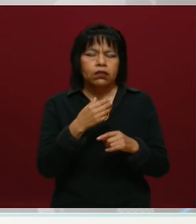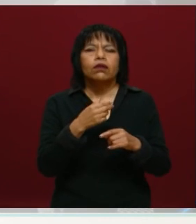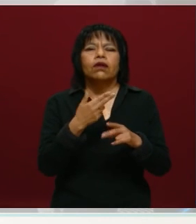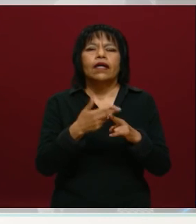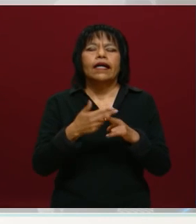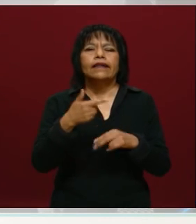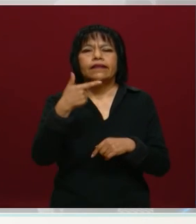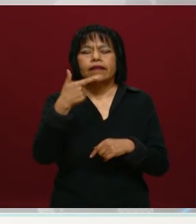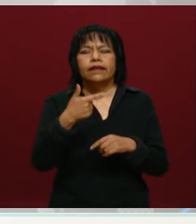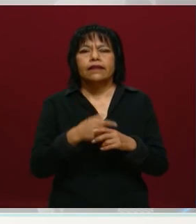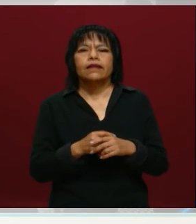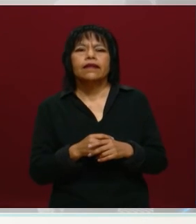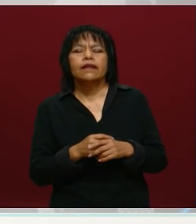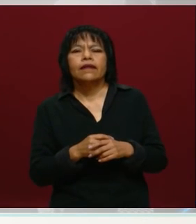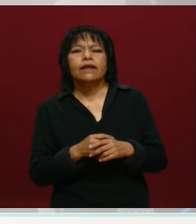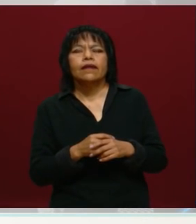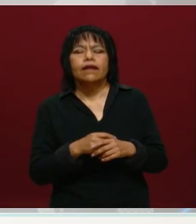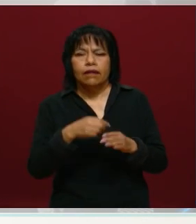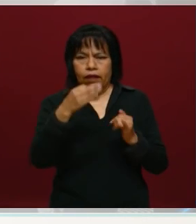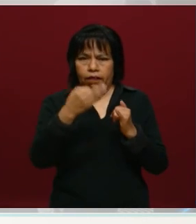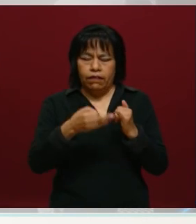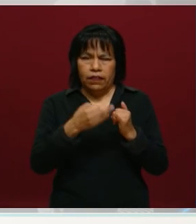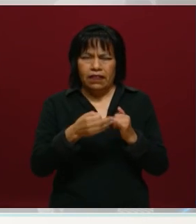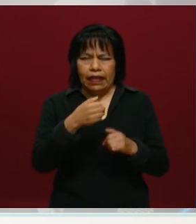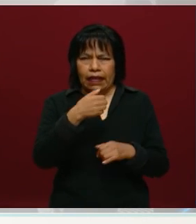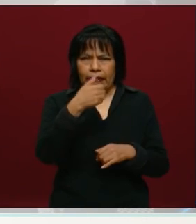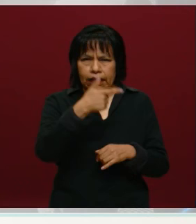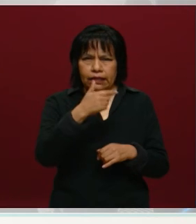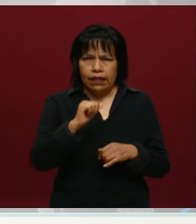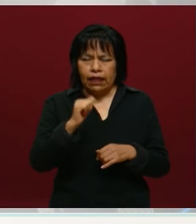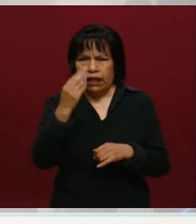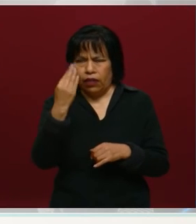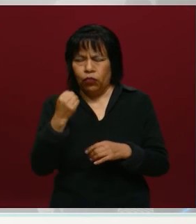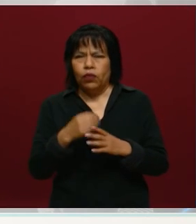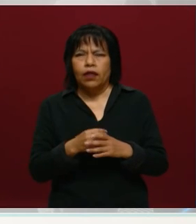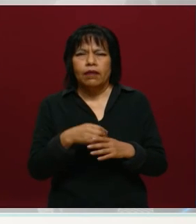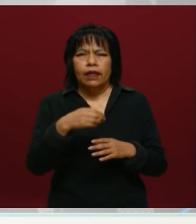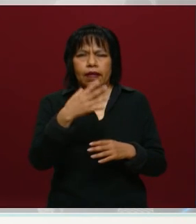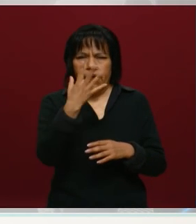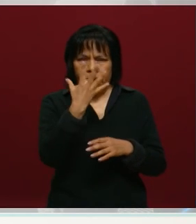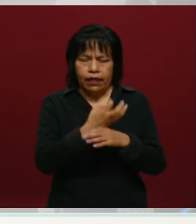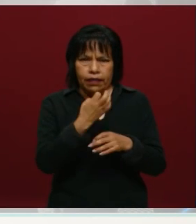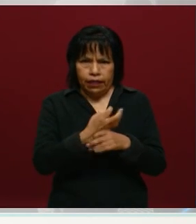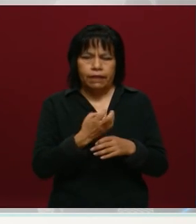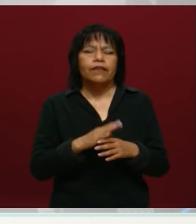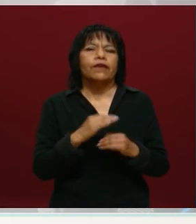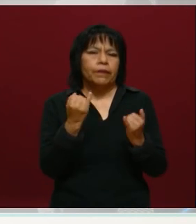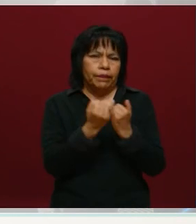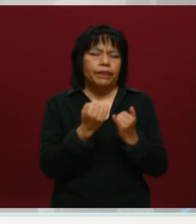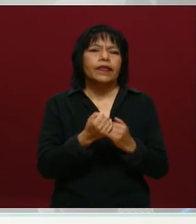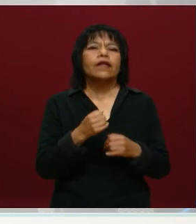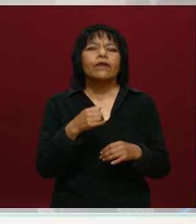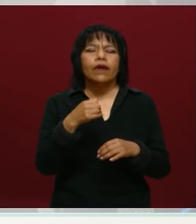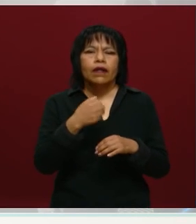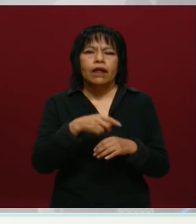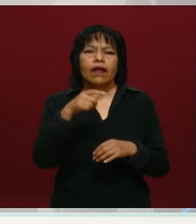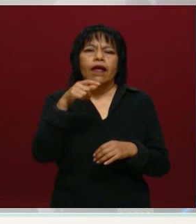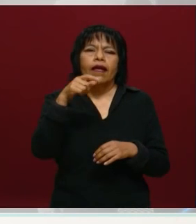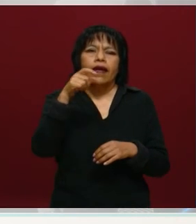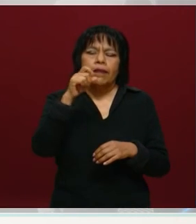7 finalmente de 7 a 9 también tenemos quinto grado en nuestro canal